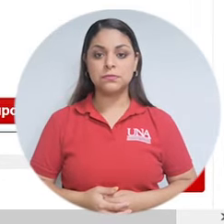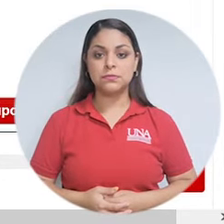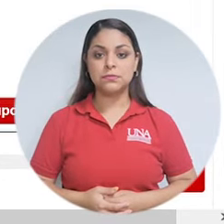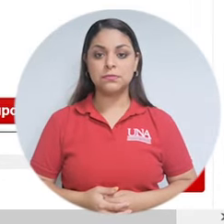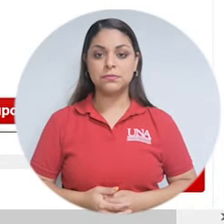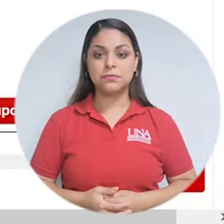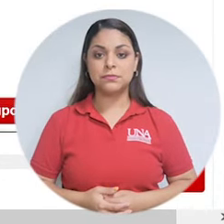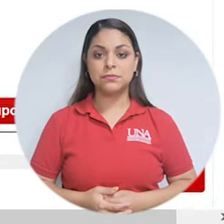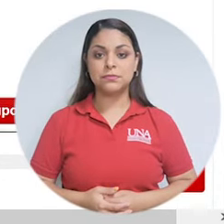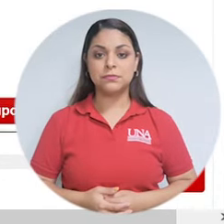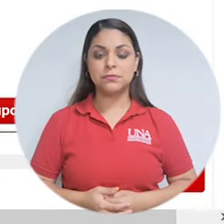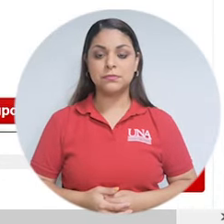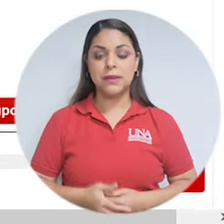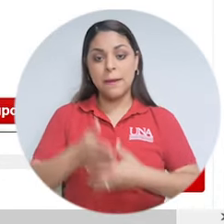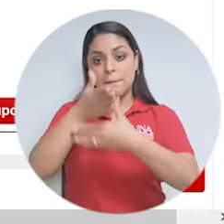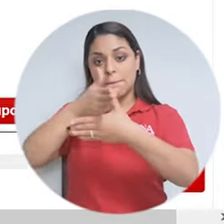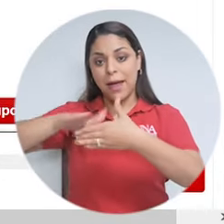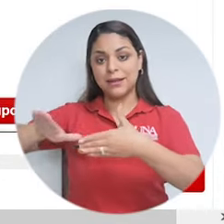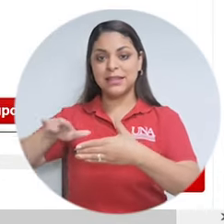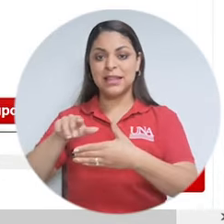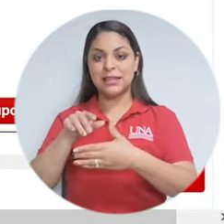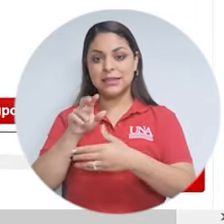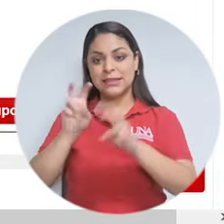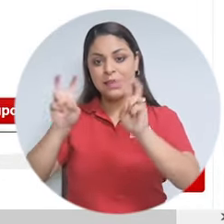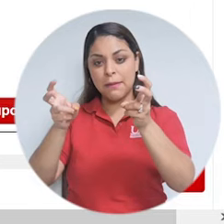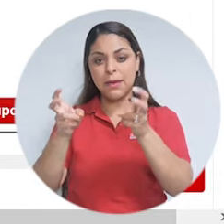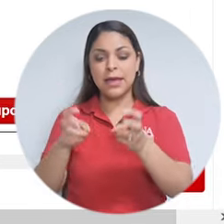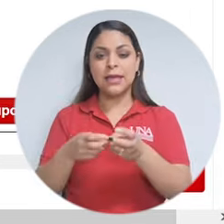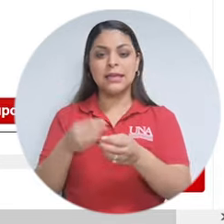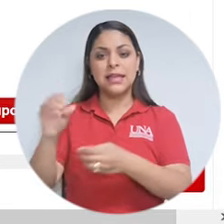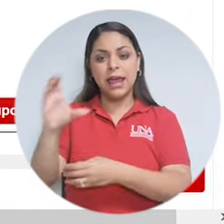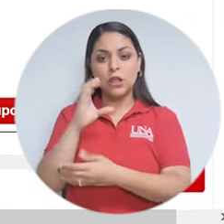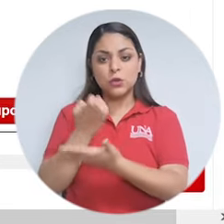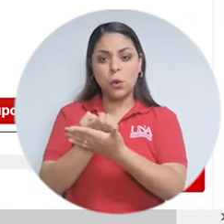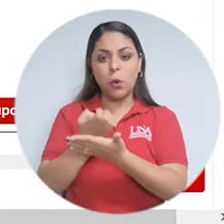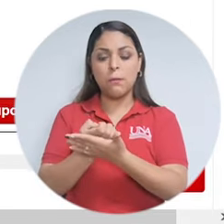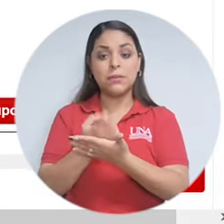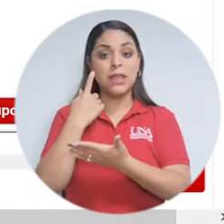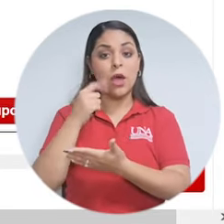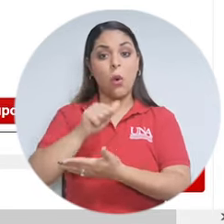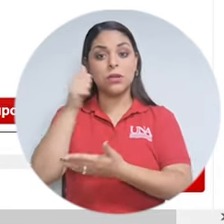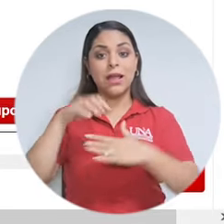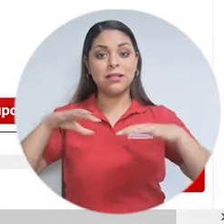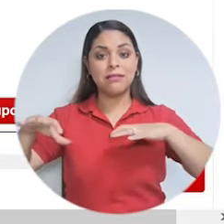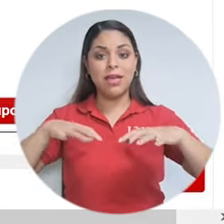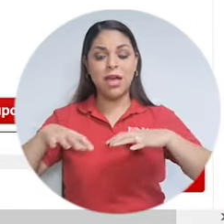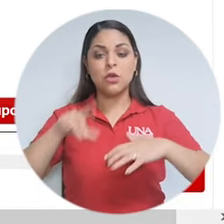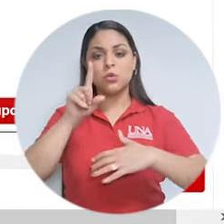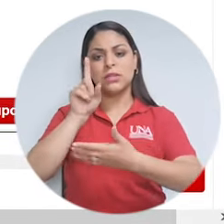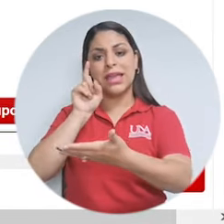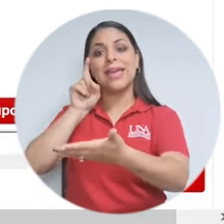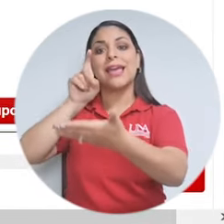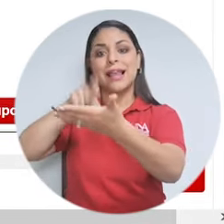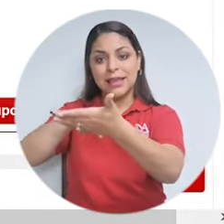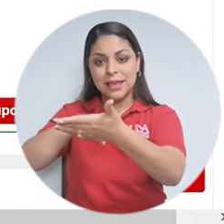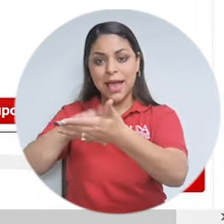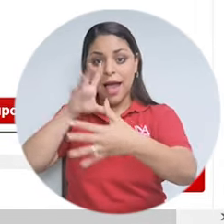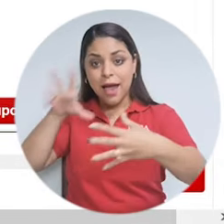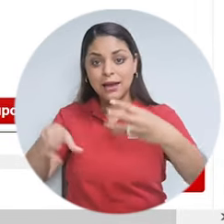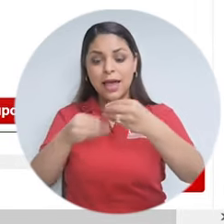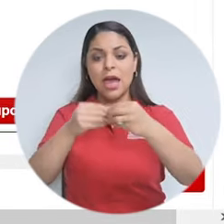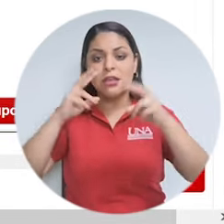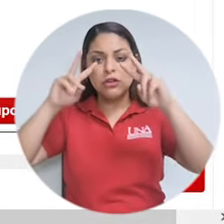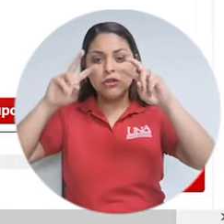En la sección de ingresos económicos por otras actividades, haga clic en agregar y revise la lista de